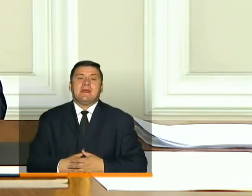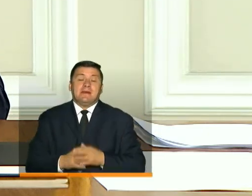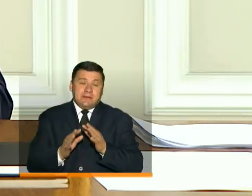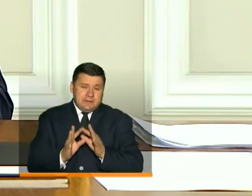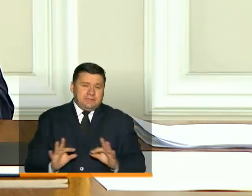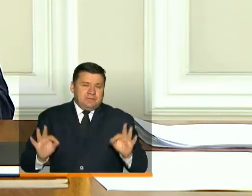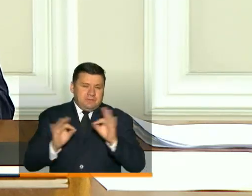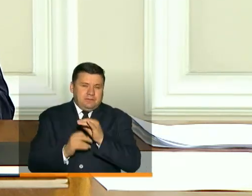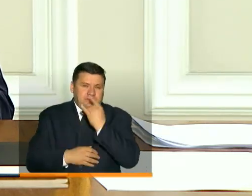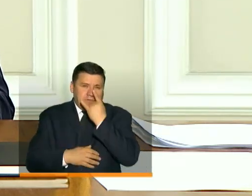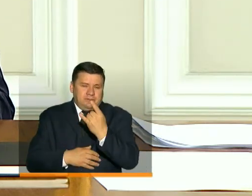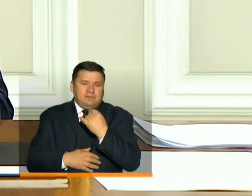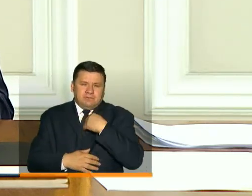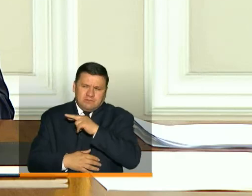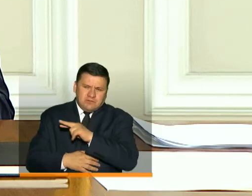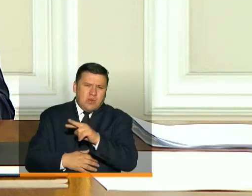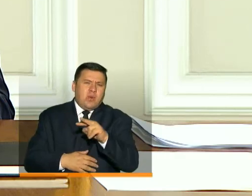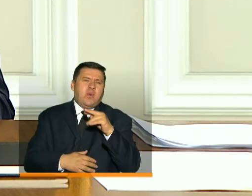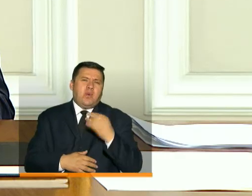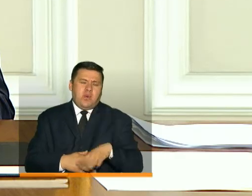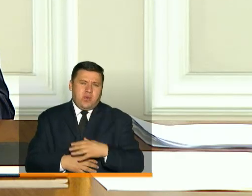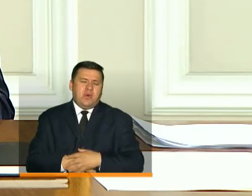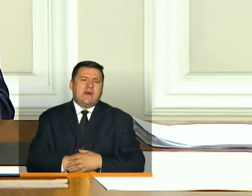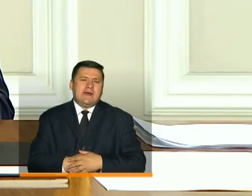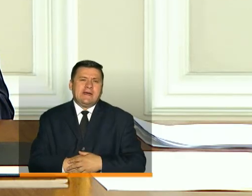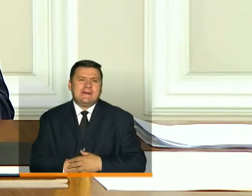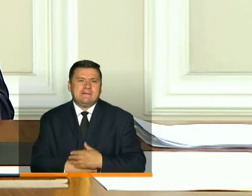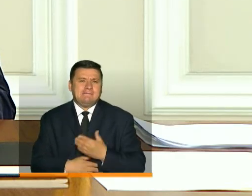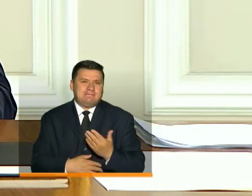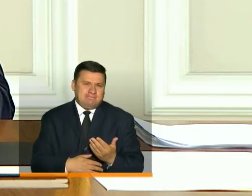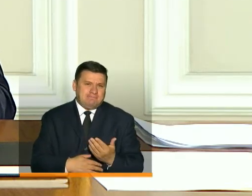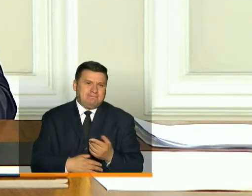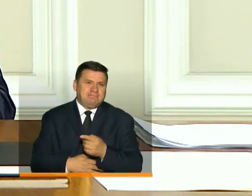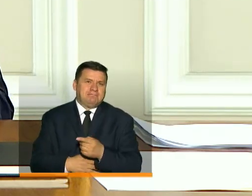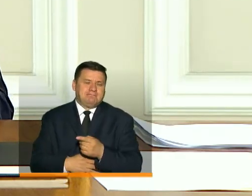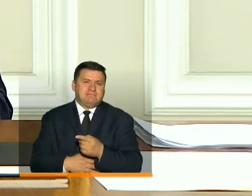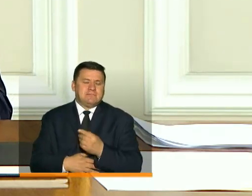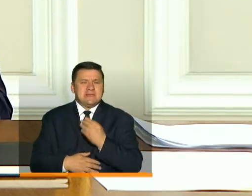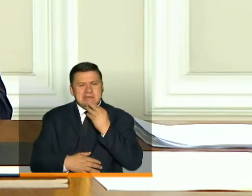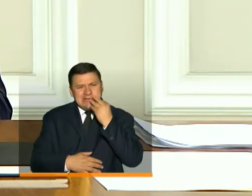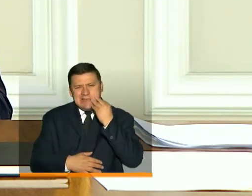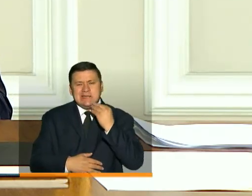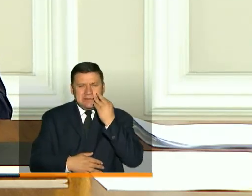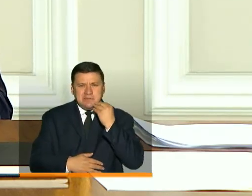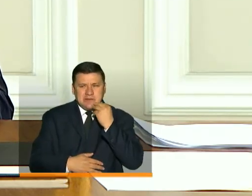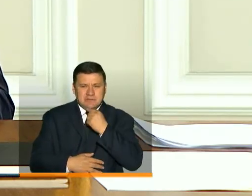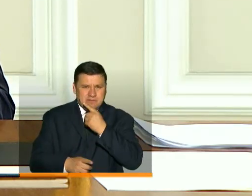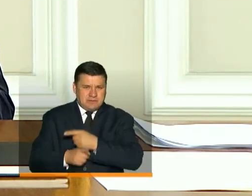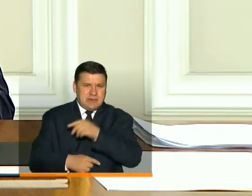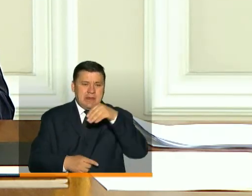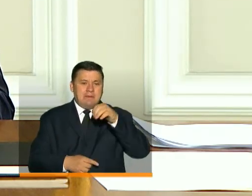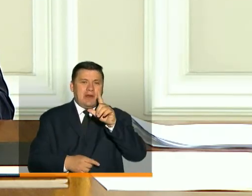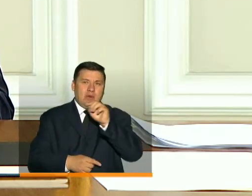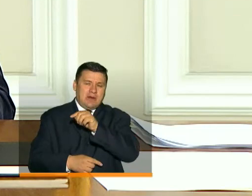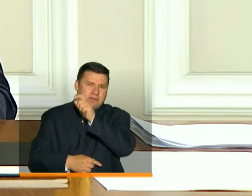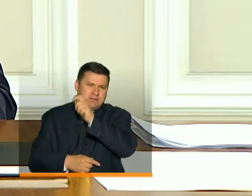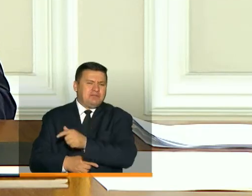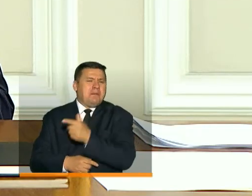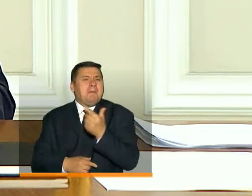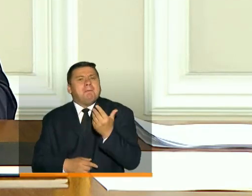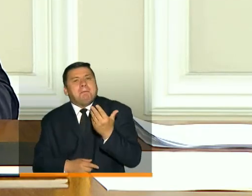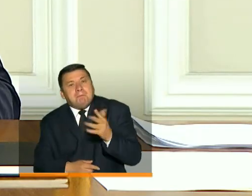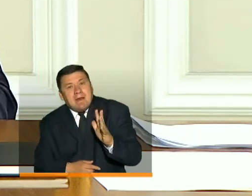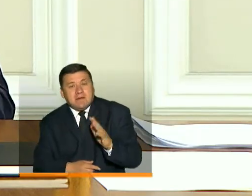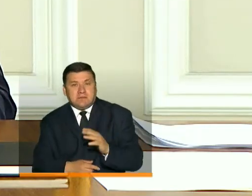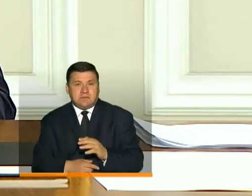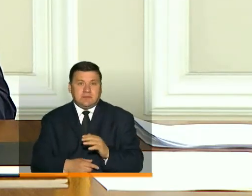bien interesante ver casos desde el punto de vista de la experiencia, como nos lo decía Manuel, porque